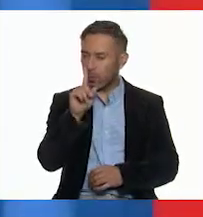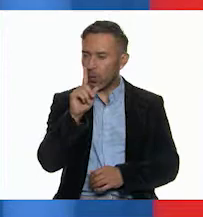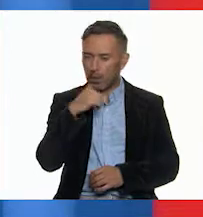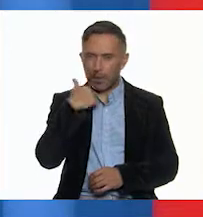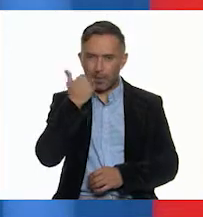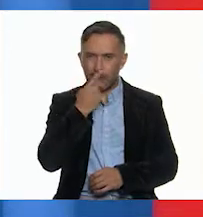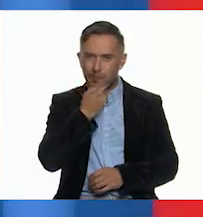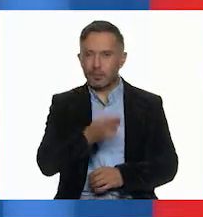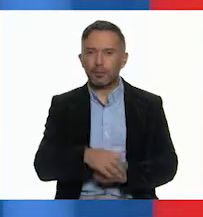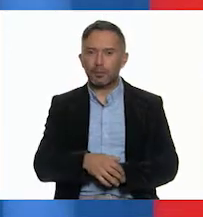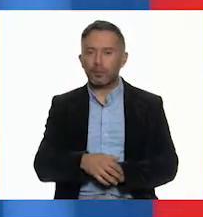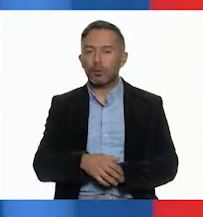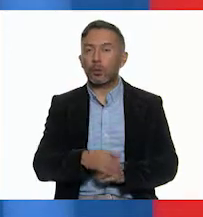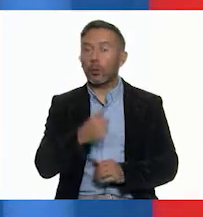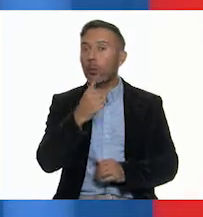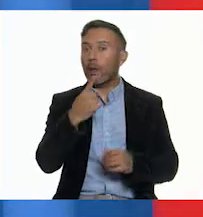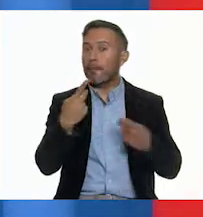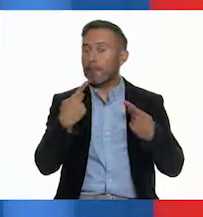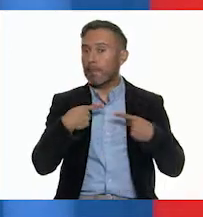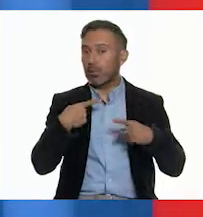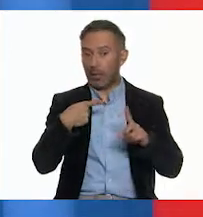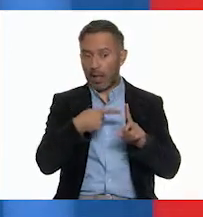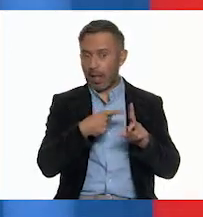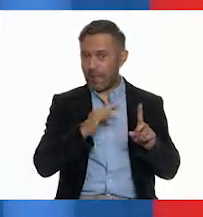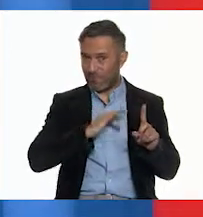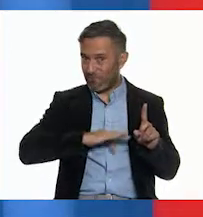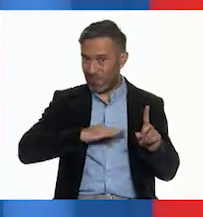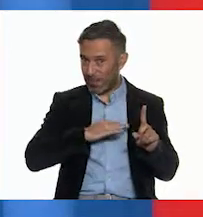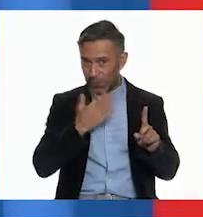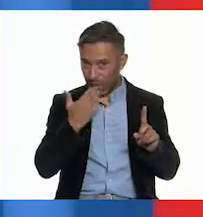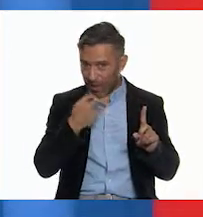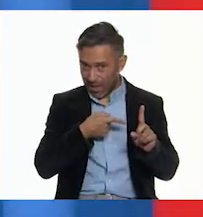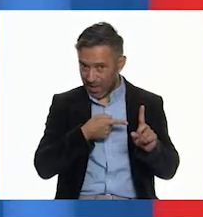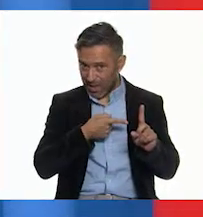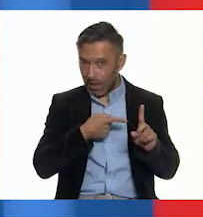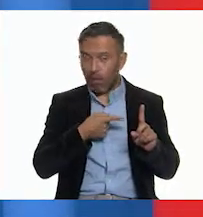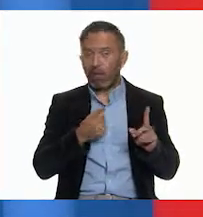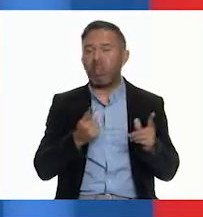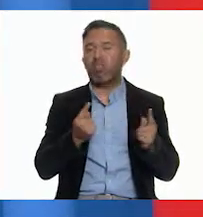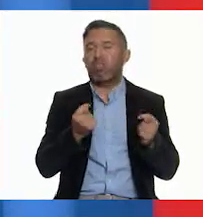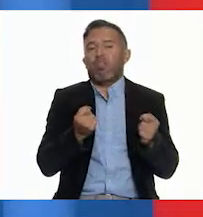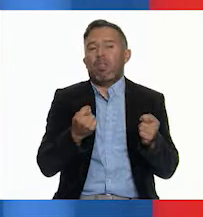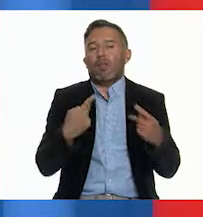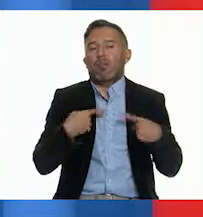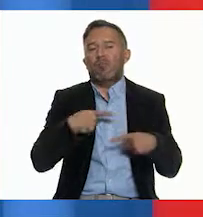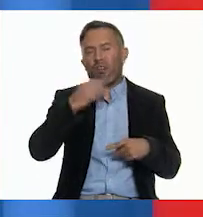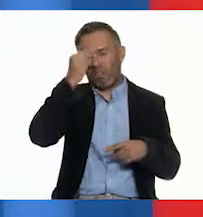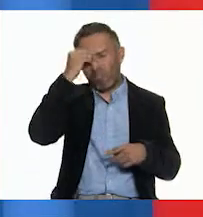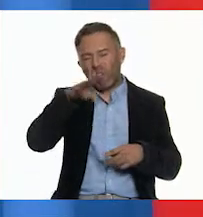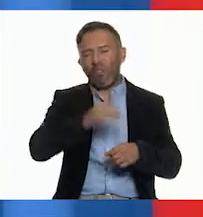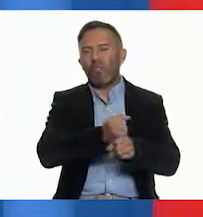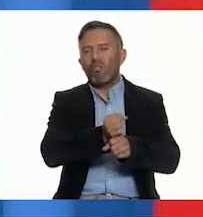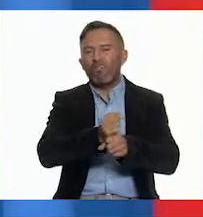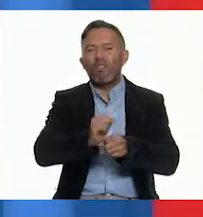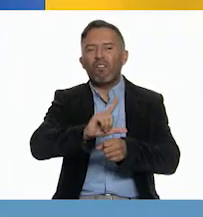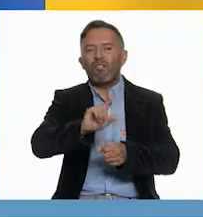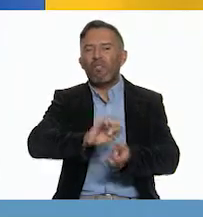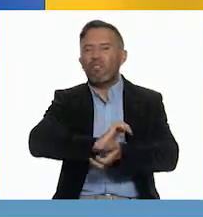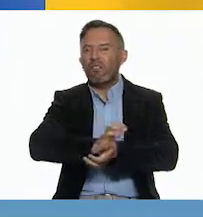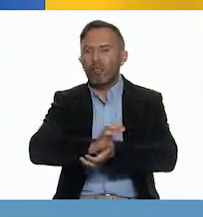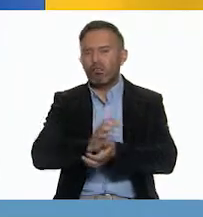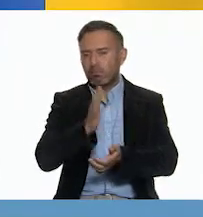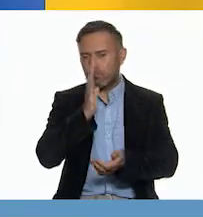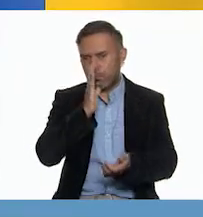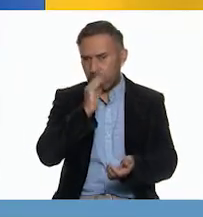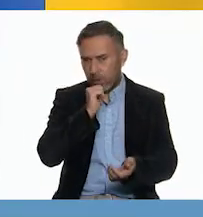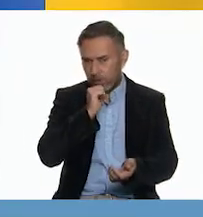que el que una persona no sea feliz no le autoriza hacerle daño a los demás, sea quien sea, ni a los animales. En